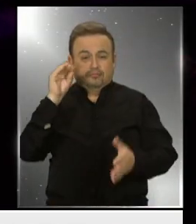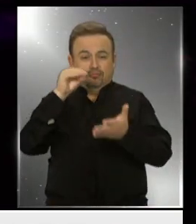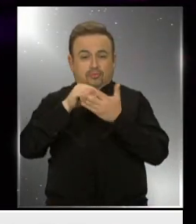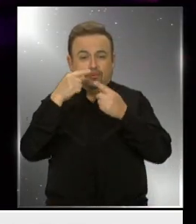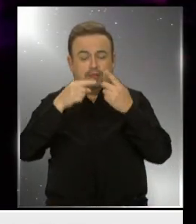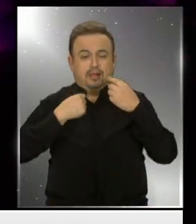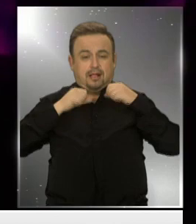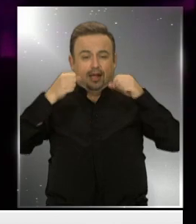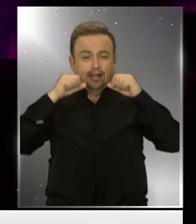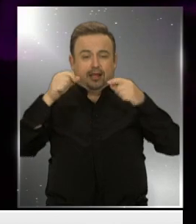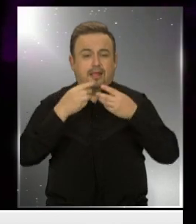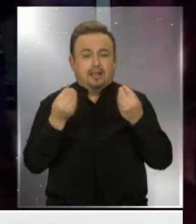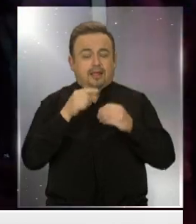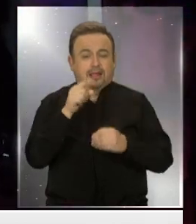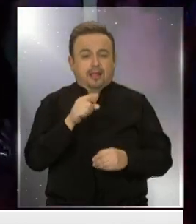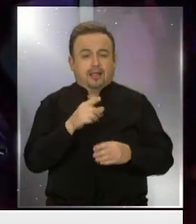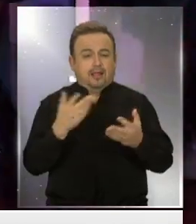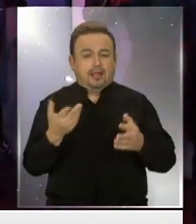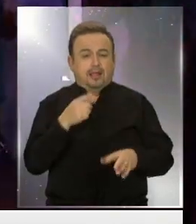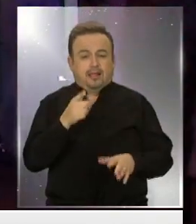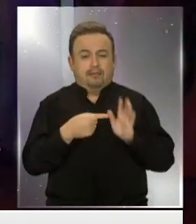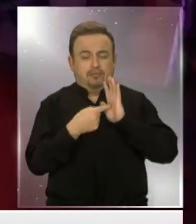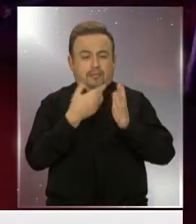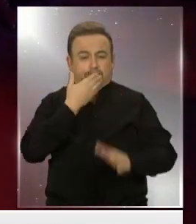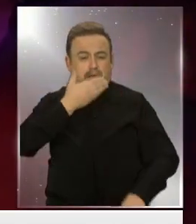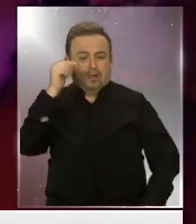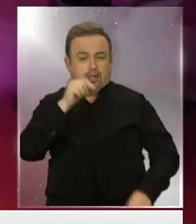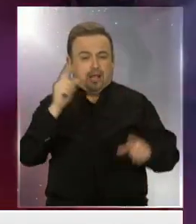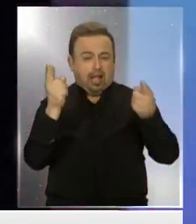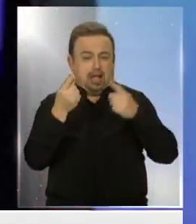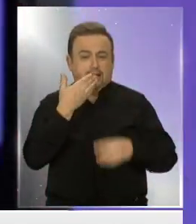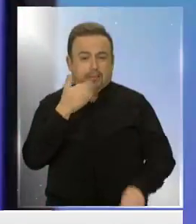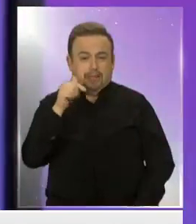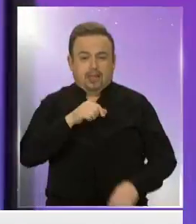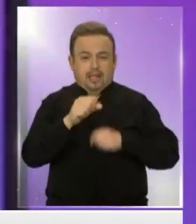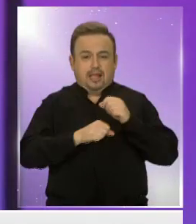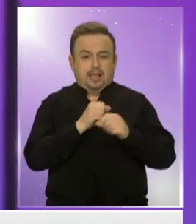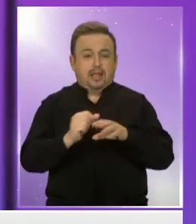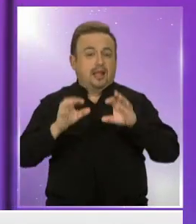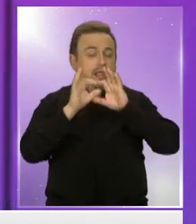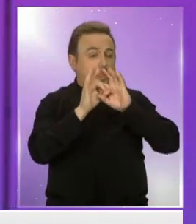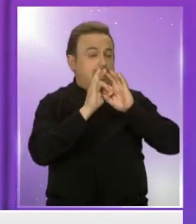nominaciones, entre las que obtuvo la de Artista del Año y Canción del Año.